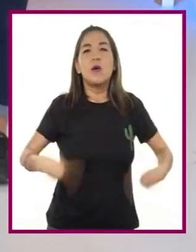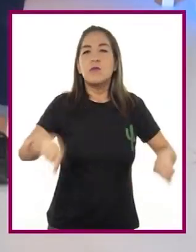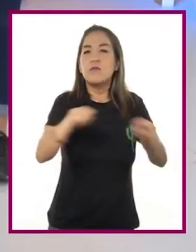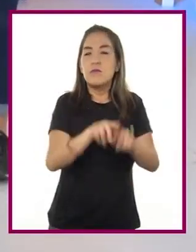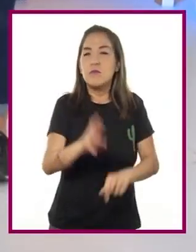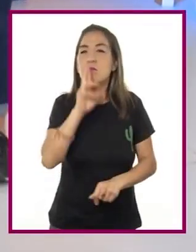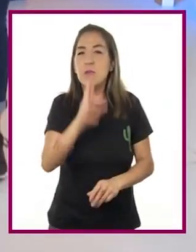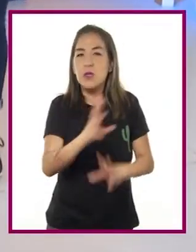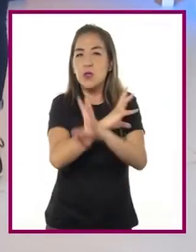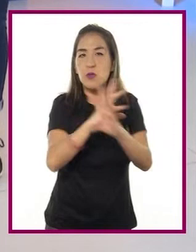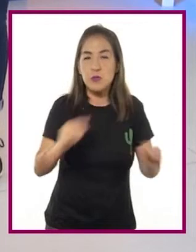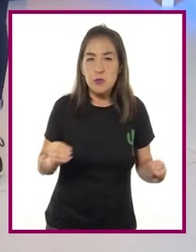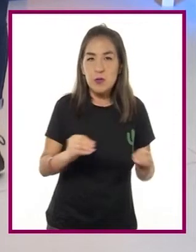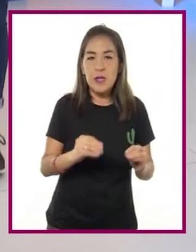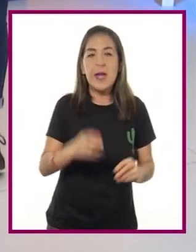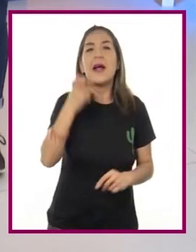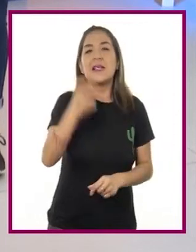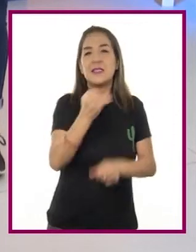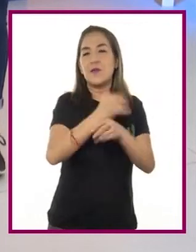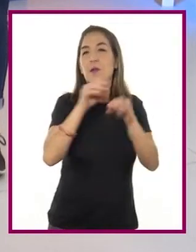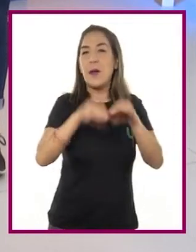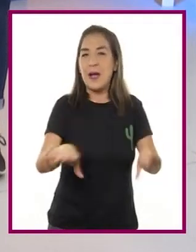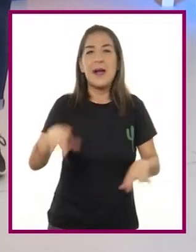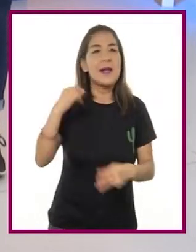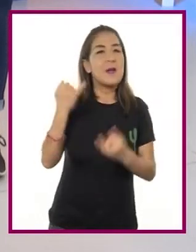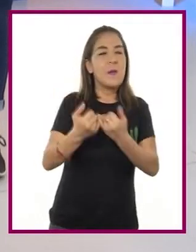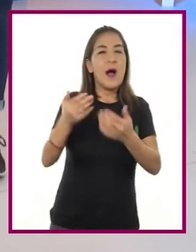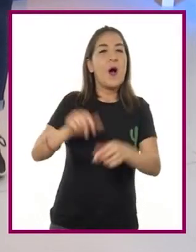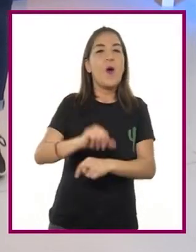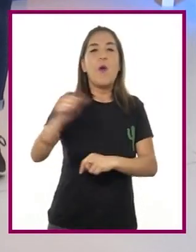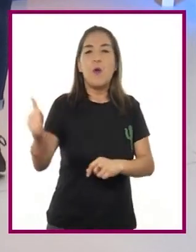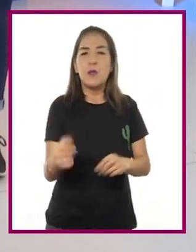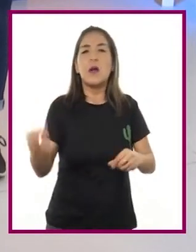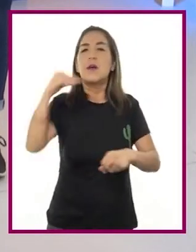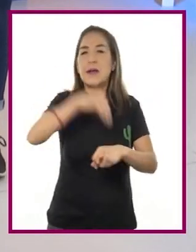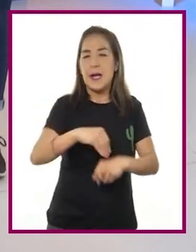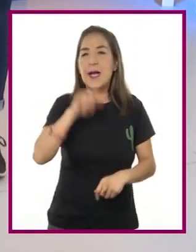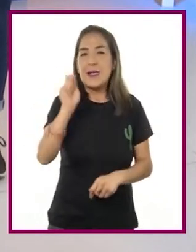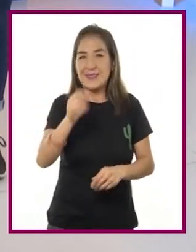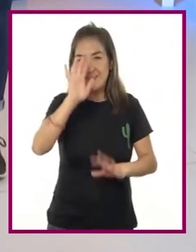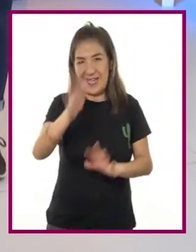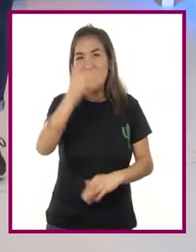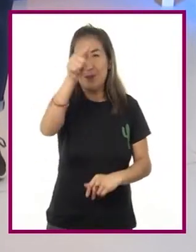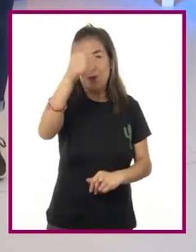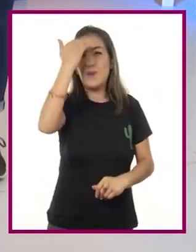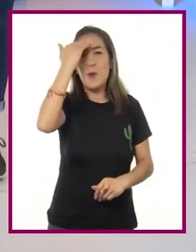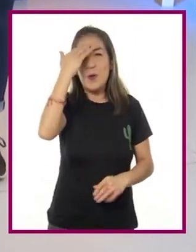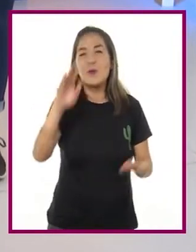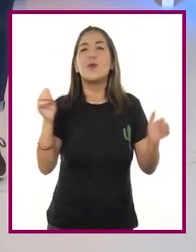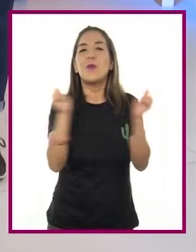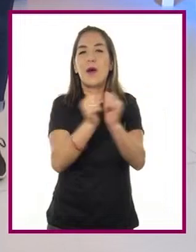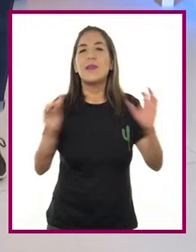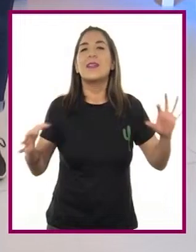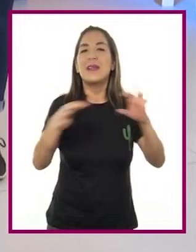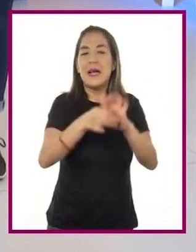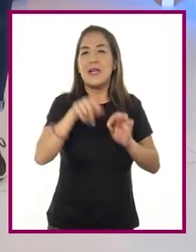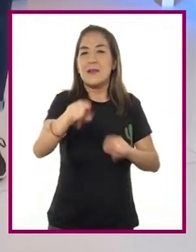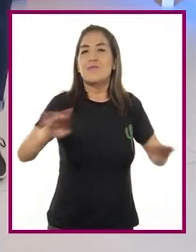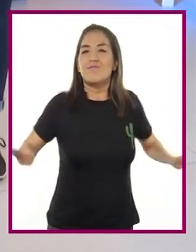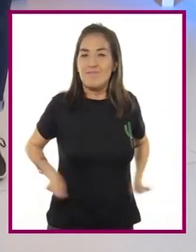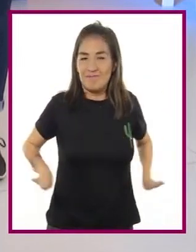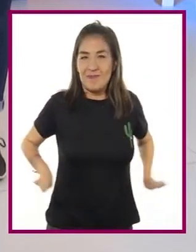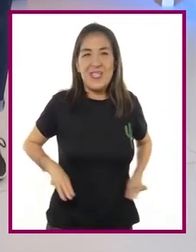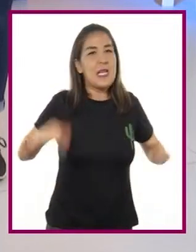se puede obtener a partir de otra. Para ello, podemos aplicar procedimientos que ya conocemos relacionados con algunas propiedades de la